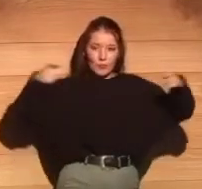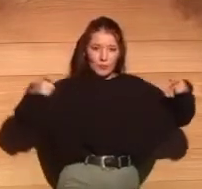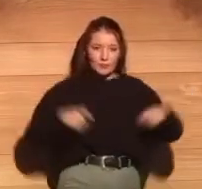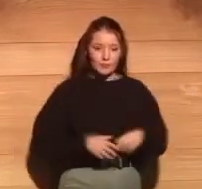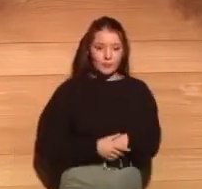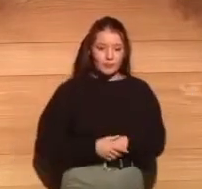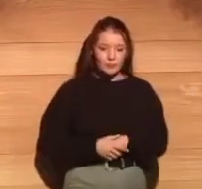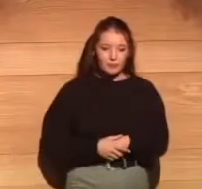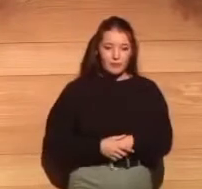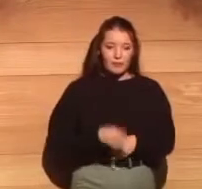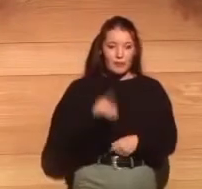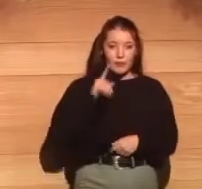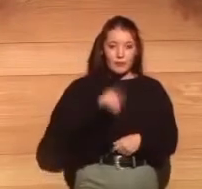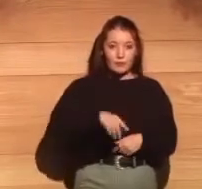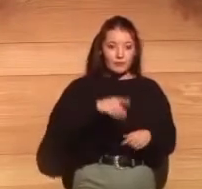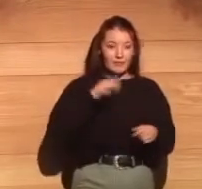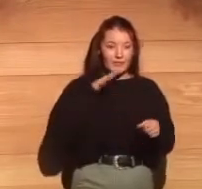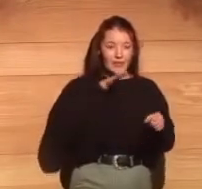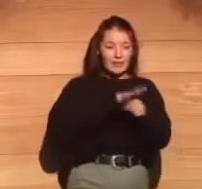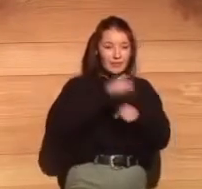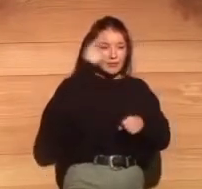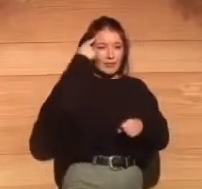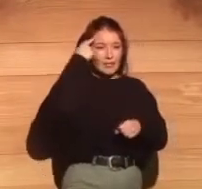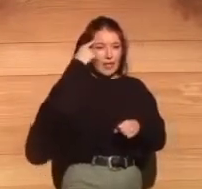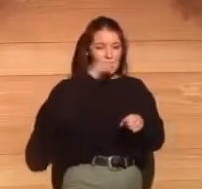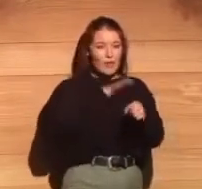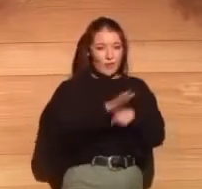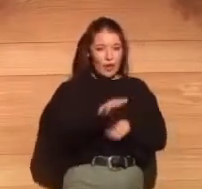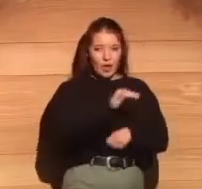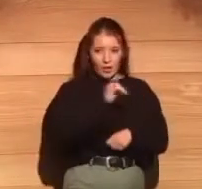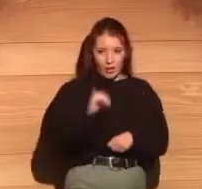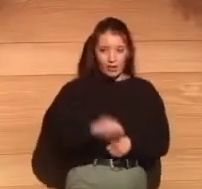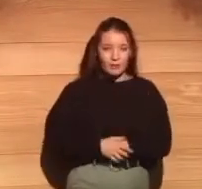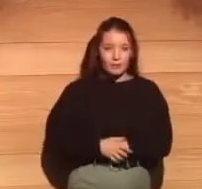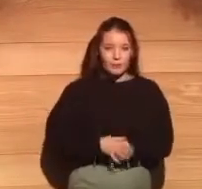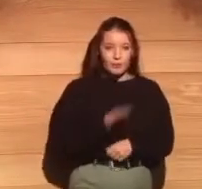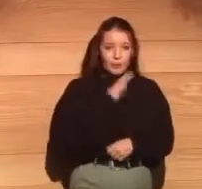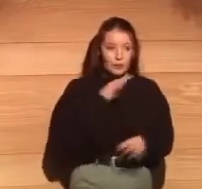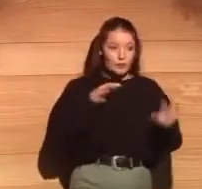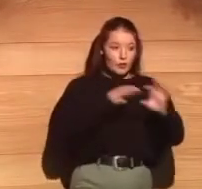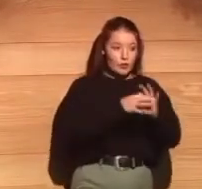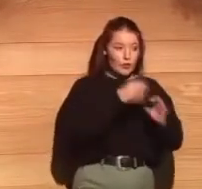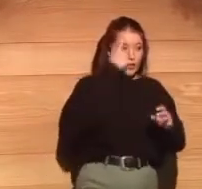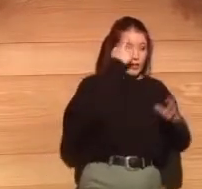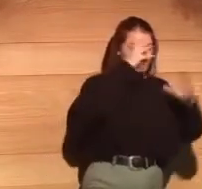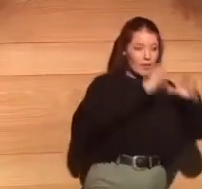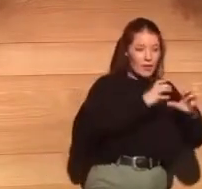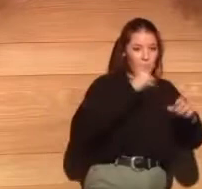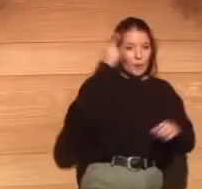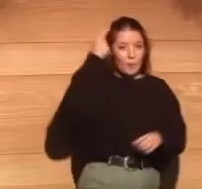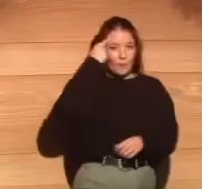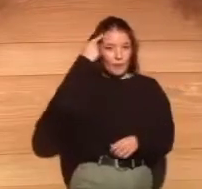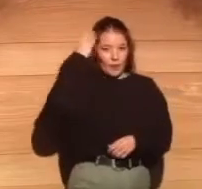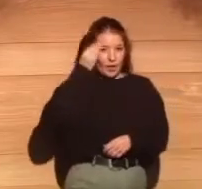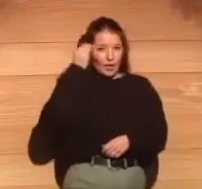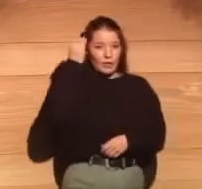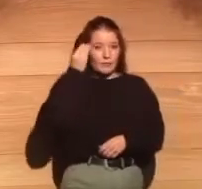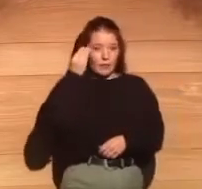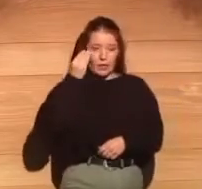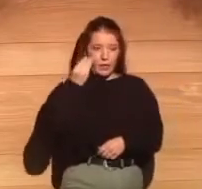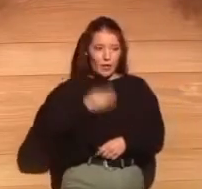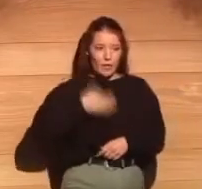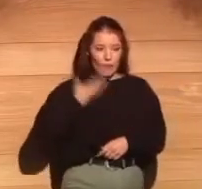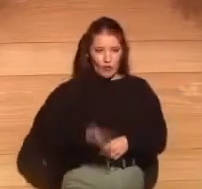más psicológicamente, porque al final ese binomio cerebro-mente rige todo de nuestras vidas. Estamos hablando de